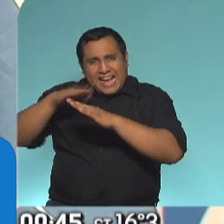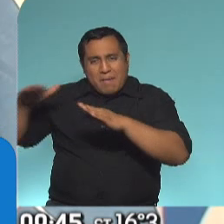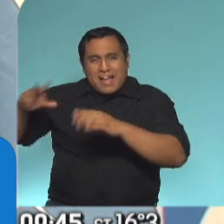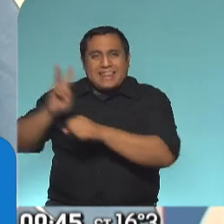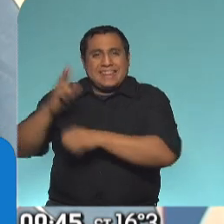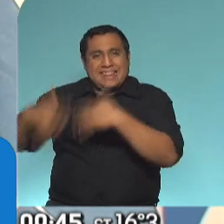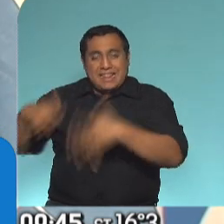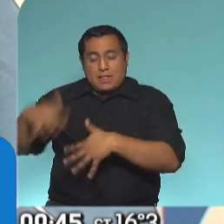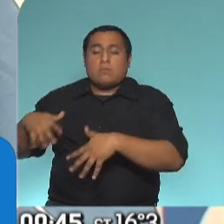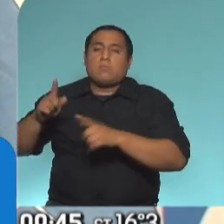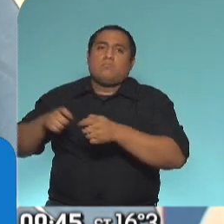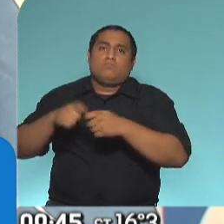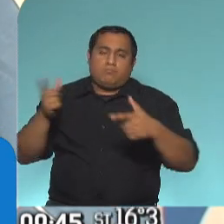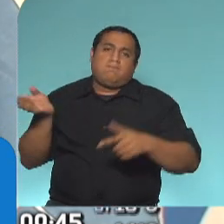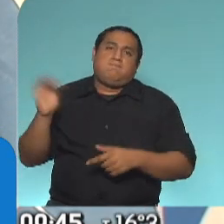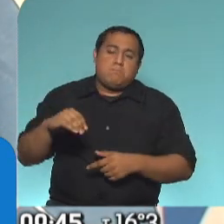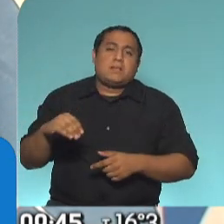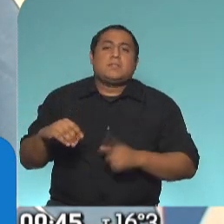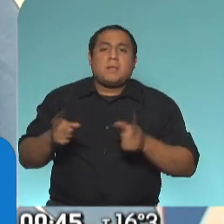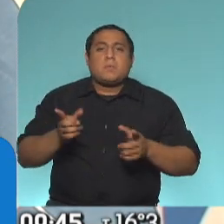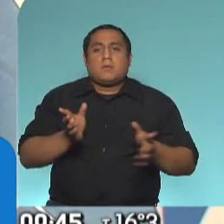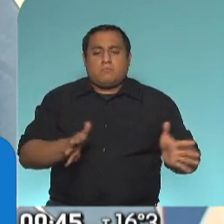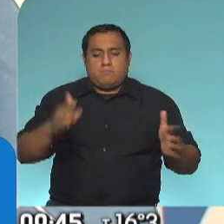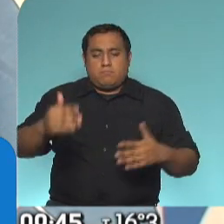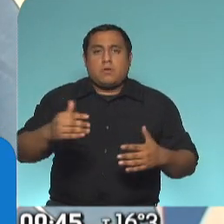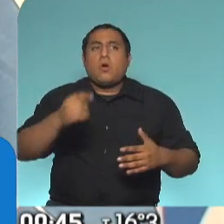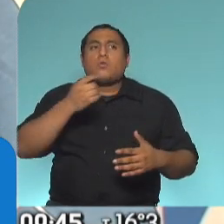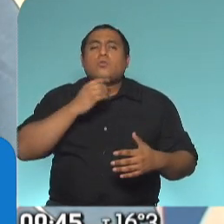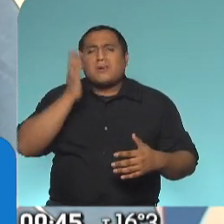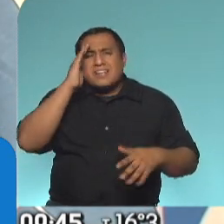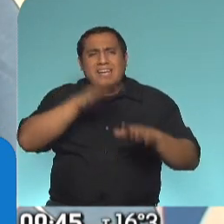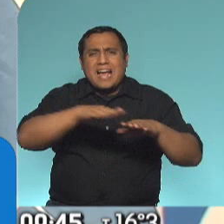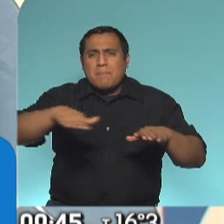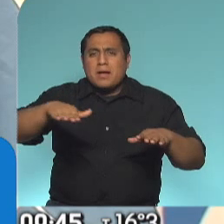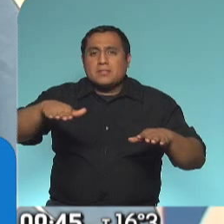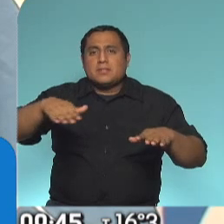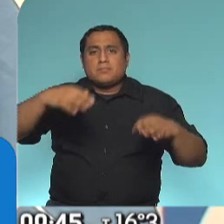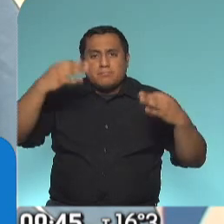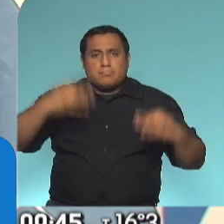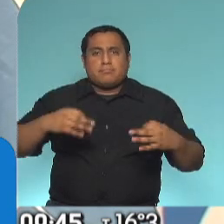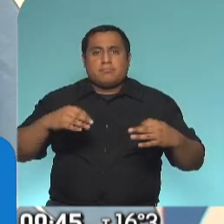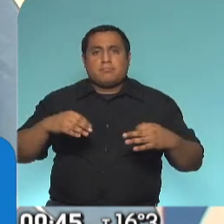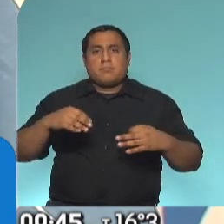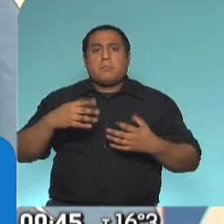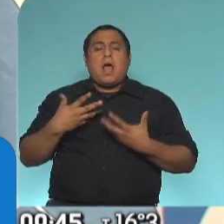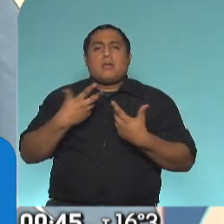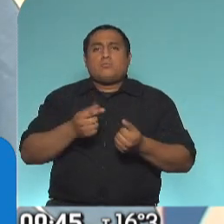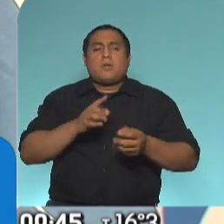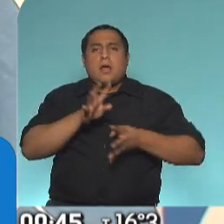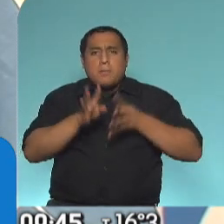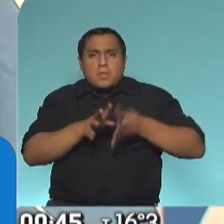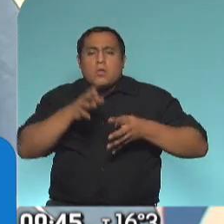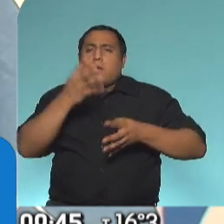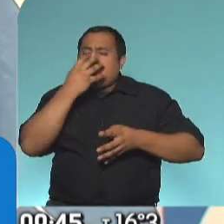a lo que le sumamos contenedores, 54 camas de contenedores, con contenedores en Santa Rosa y otro